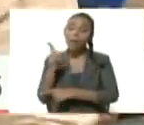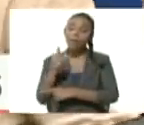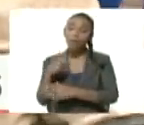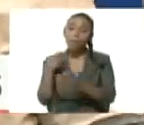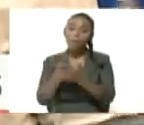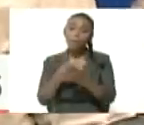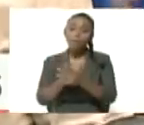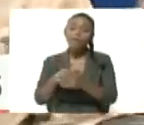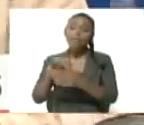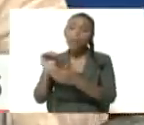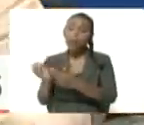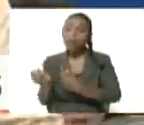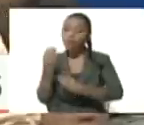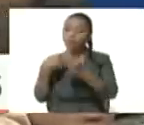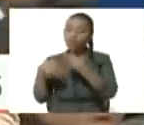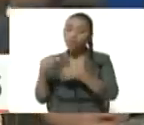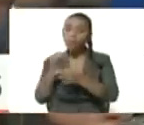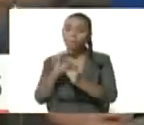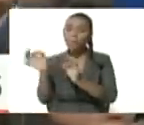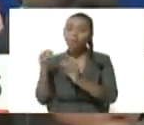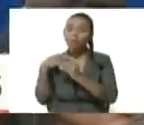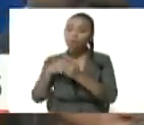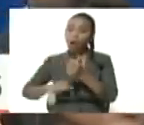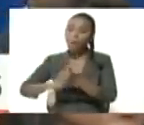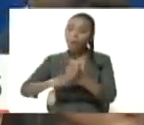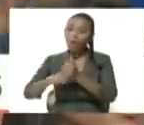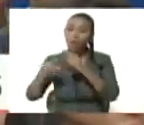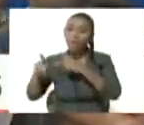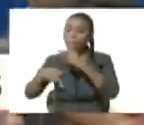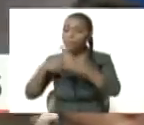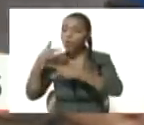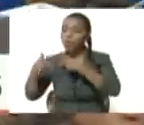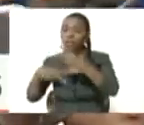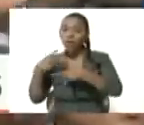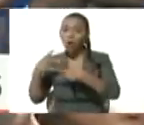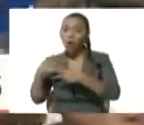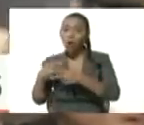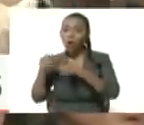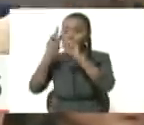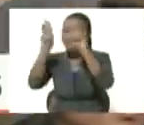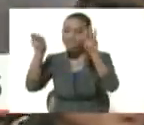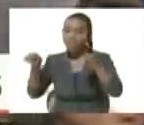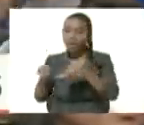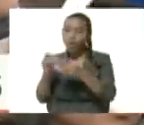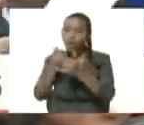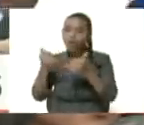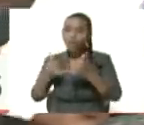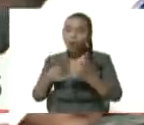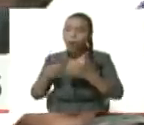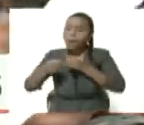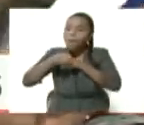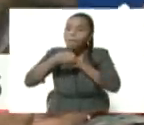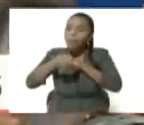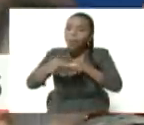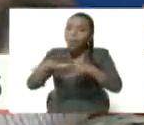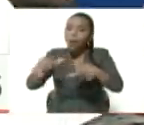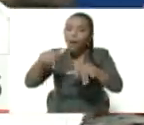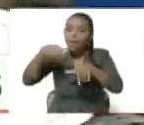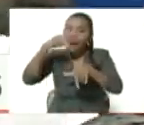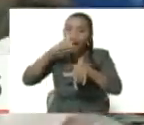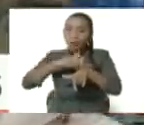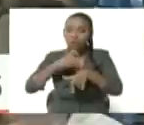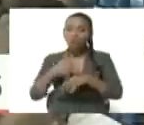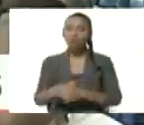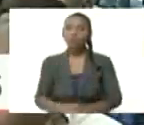se alimenta el ecosistema Petro y le damos un respaldo a esta política en el marco de su lineamiento que era expandir el Petro durante este año.